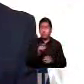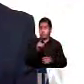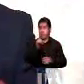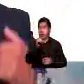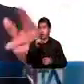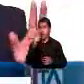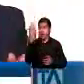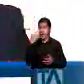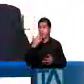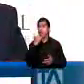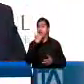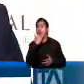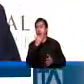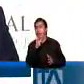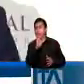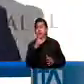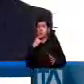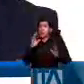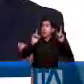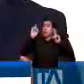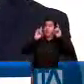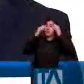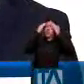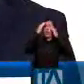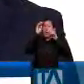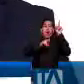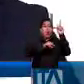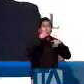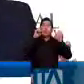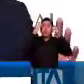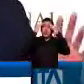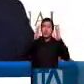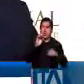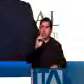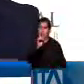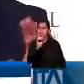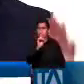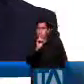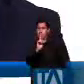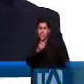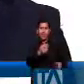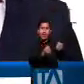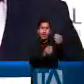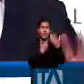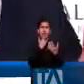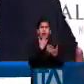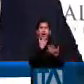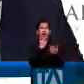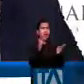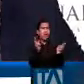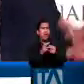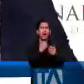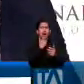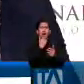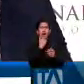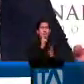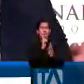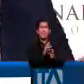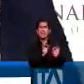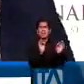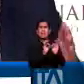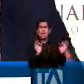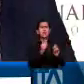violentar el proceso sobre texto de desconocimiento. Este informe no tiene algún tipo de recomendación o resolución, solamente recoge la